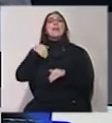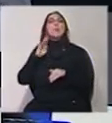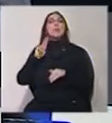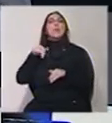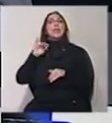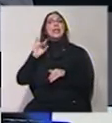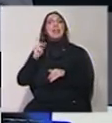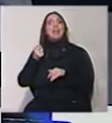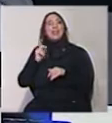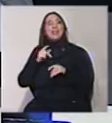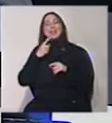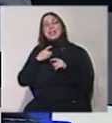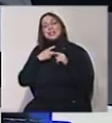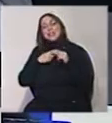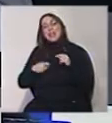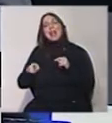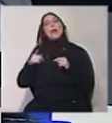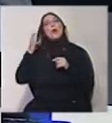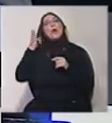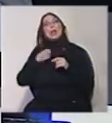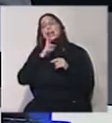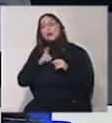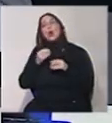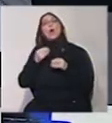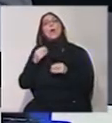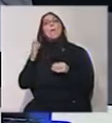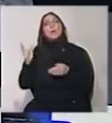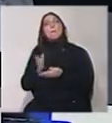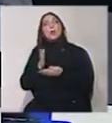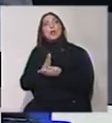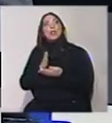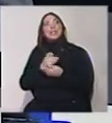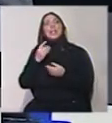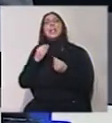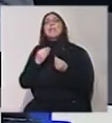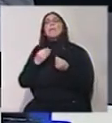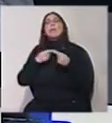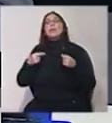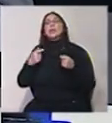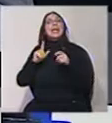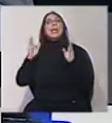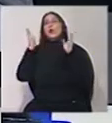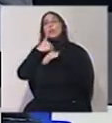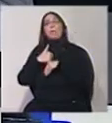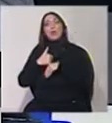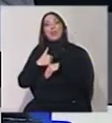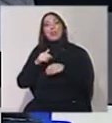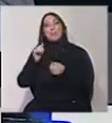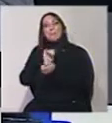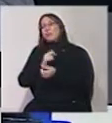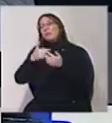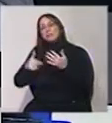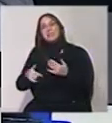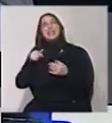resultado de largo aliento con relación a cómo se produce impunidad en un país. Ya sé, por ejemplo, que las cifras de